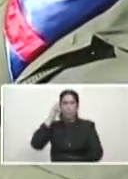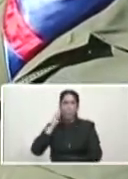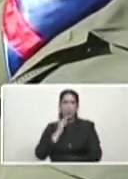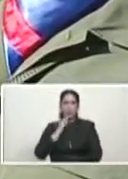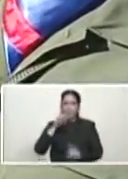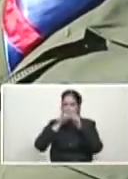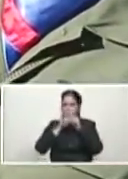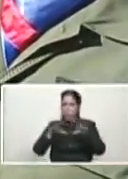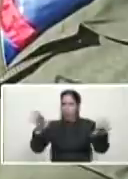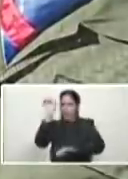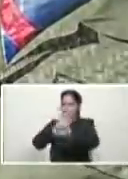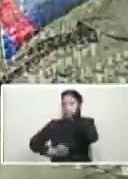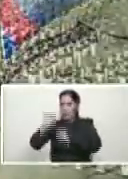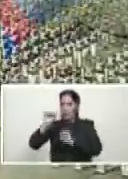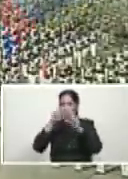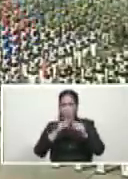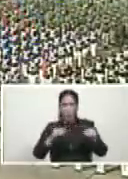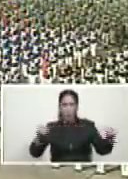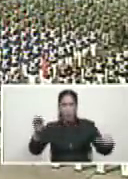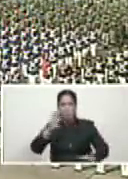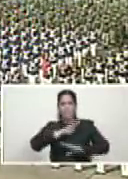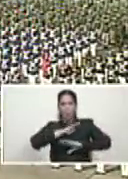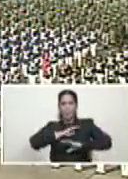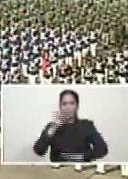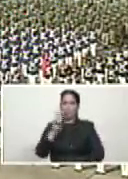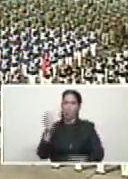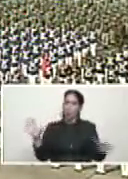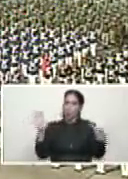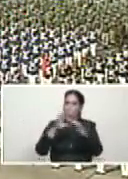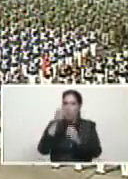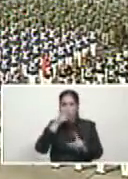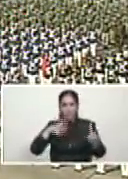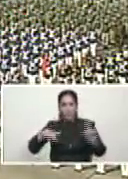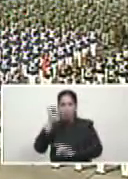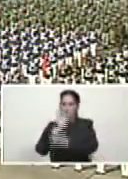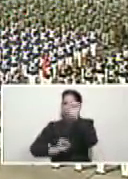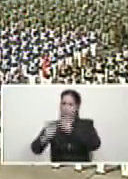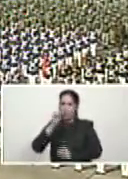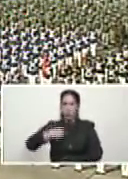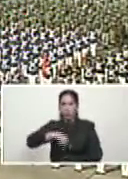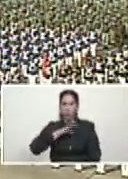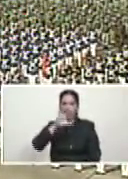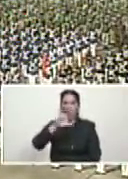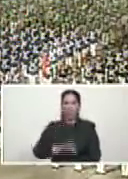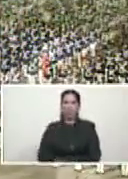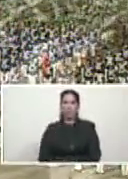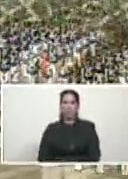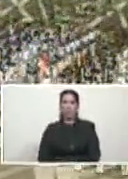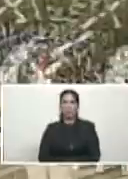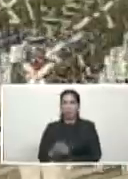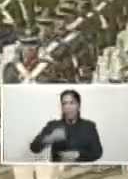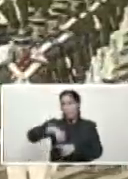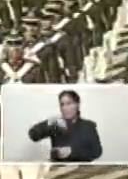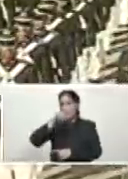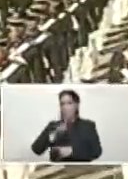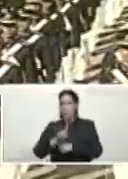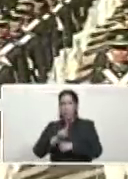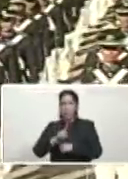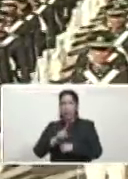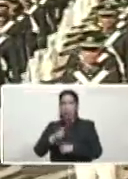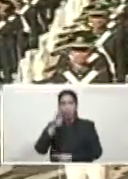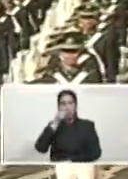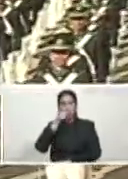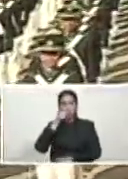desplegada, defendiendo el territorio, unida con el pueblo, defendiendo nuestra patria. En las primeras operaciones,